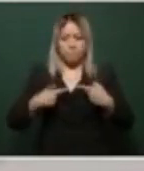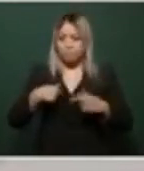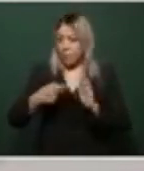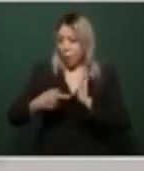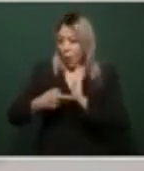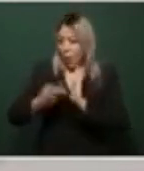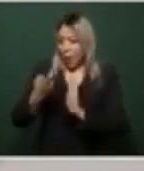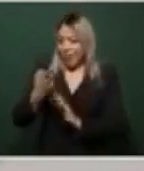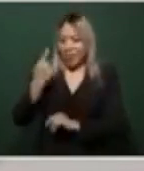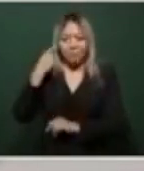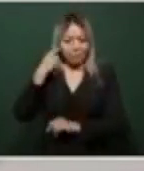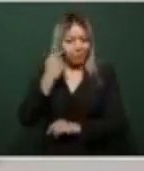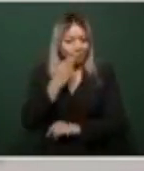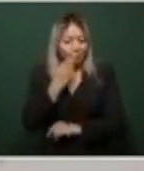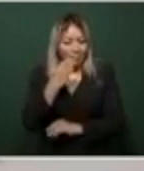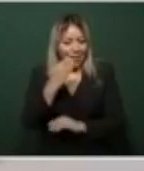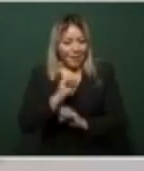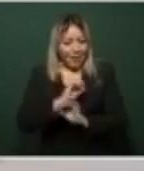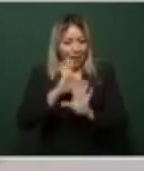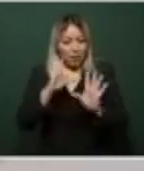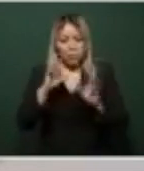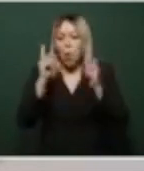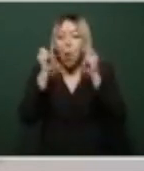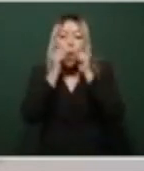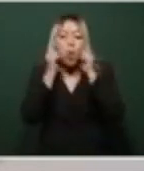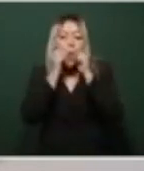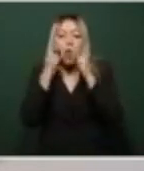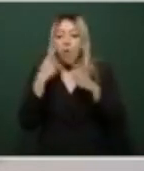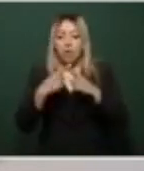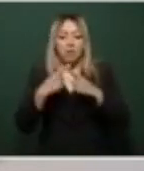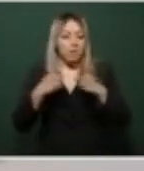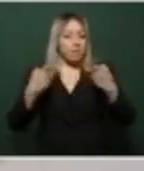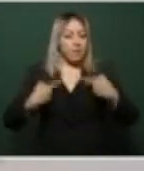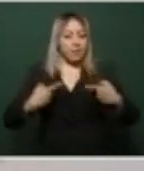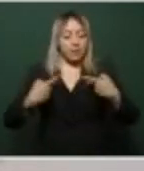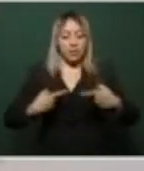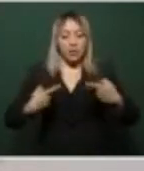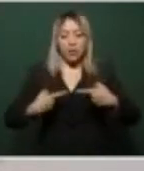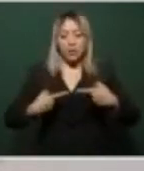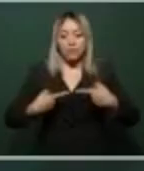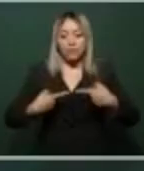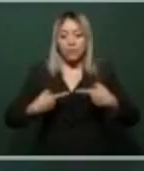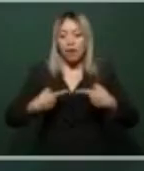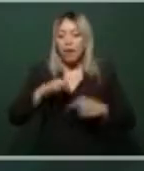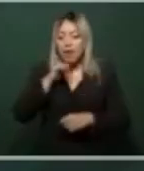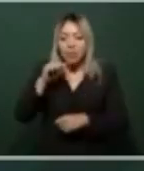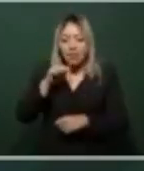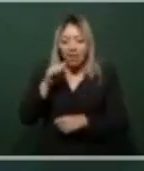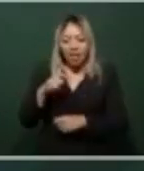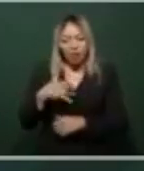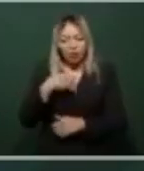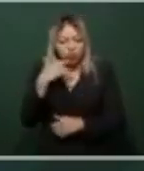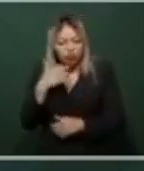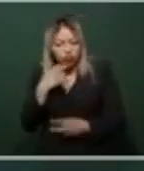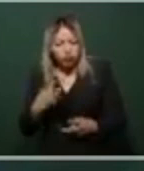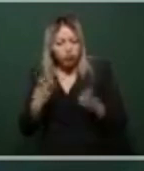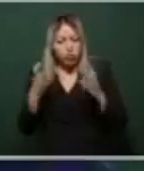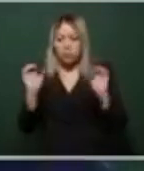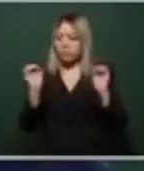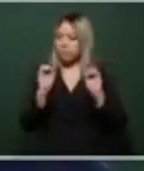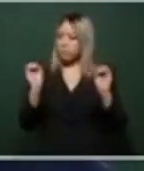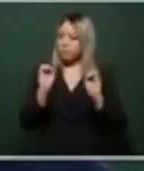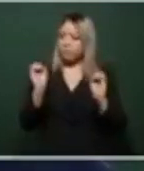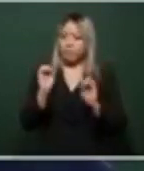se escuche bien, sea quien sea. O sea, no vamos a tolerar la corrupción,